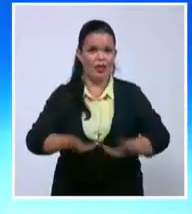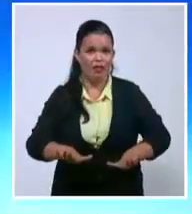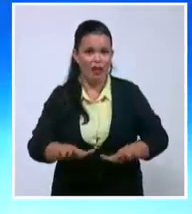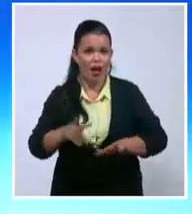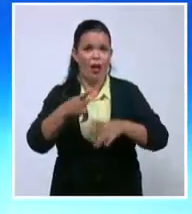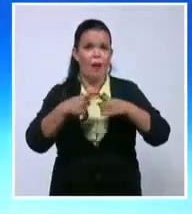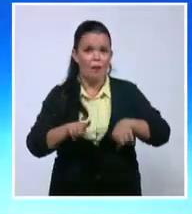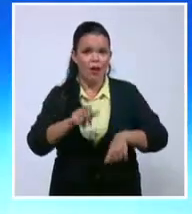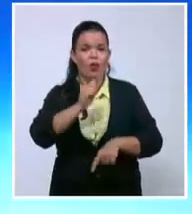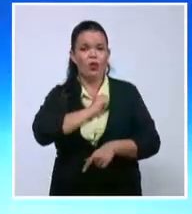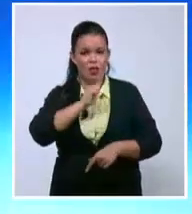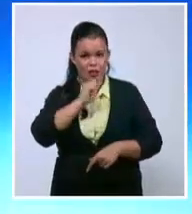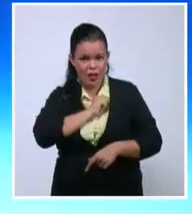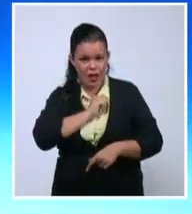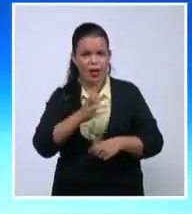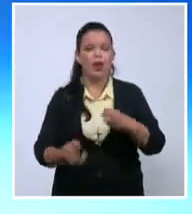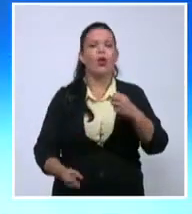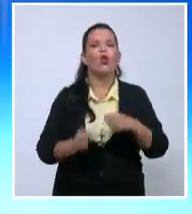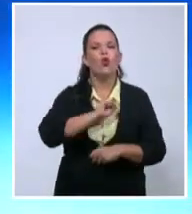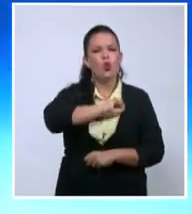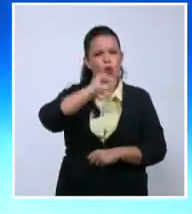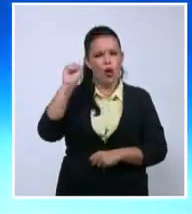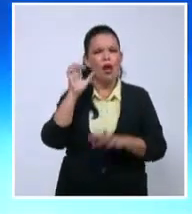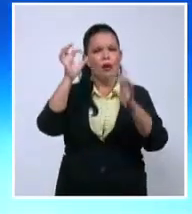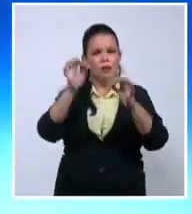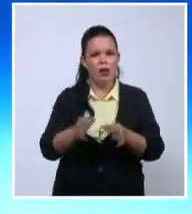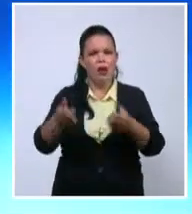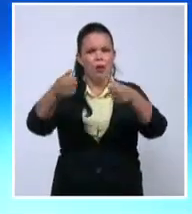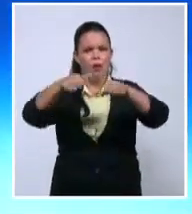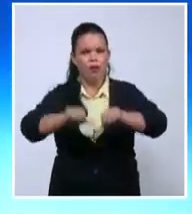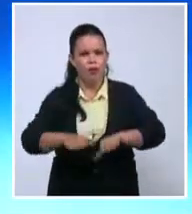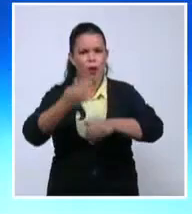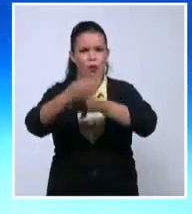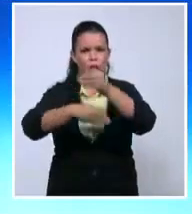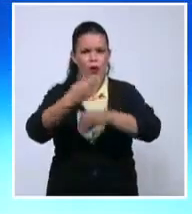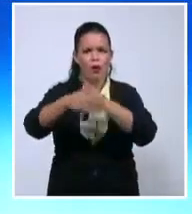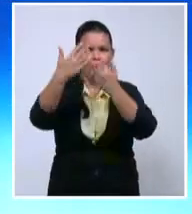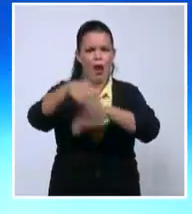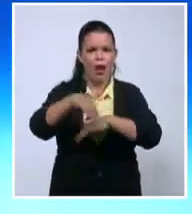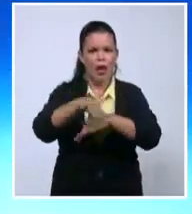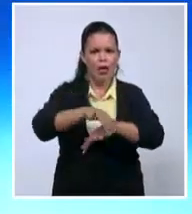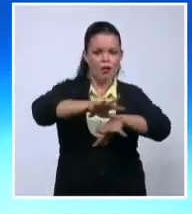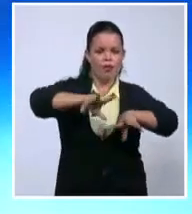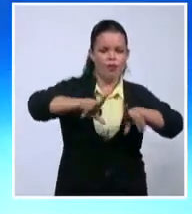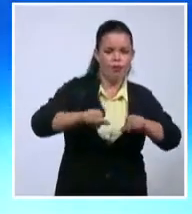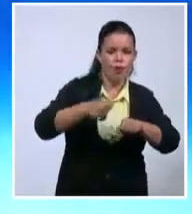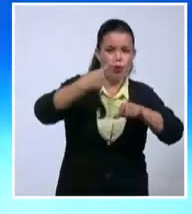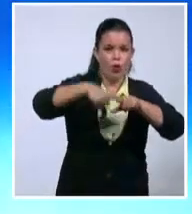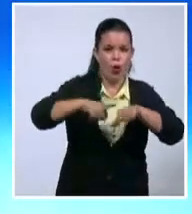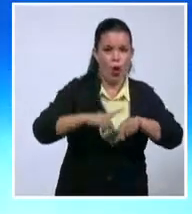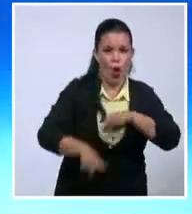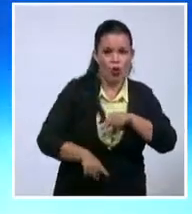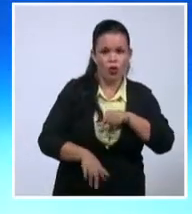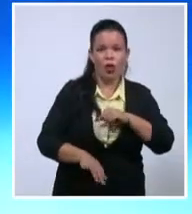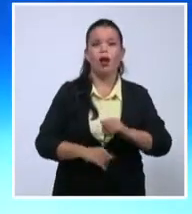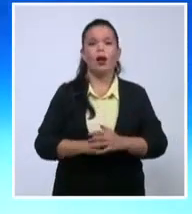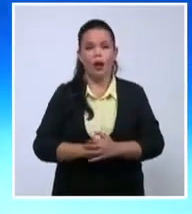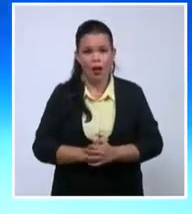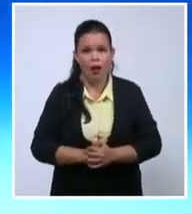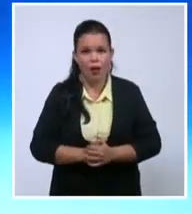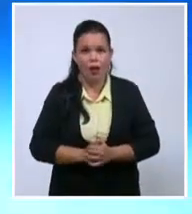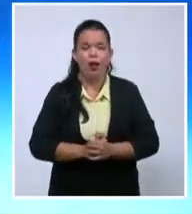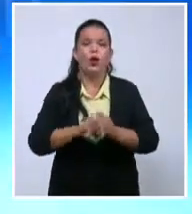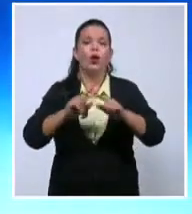para que se produzcan actos violentos, de caos, posibles delitos, que se requiera entonces la actuación de las fuerzas del